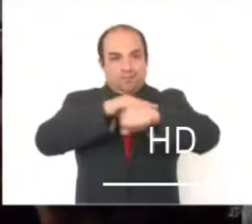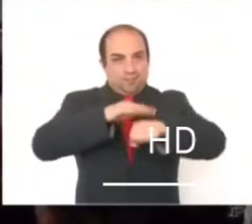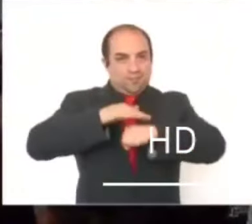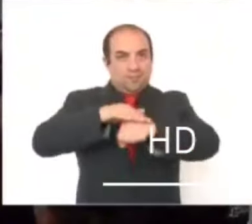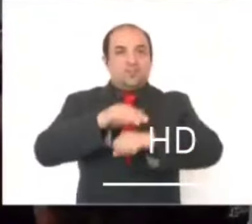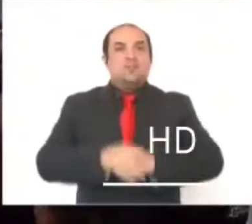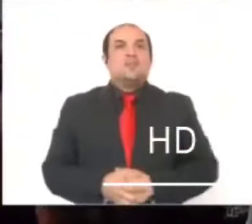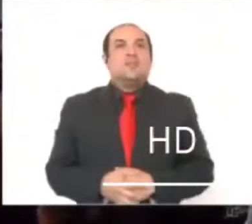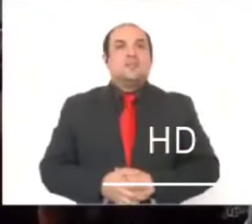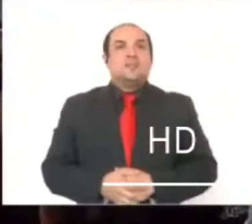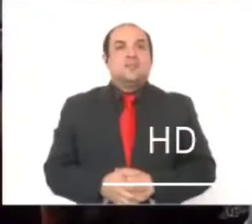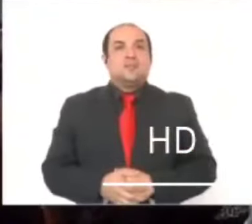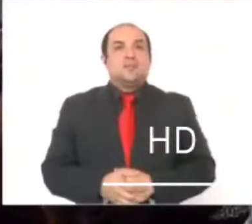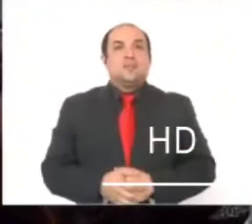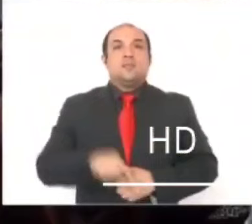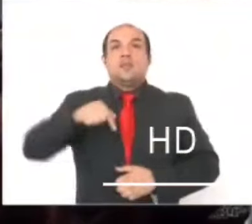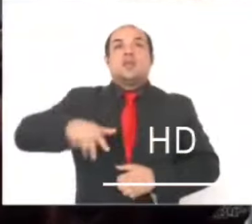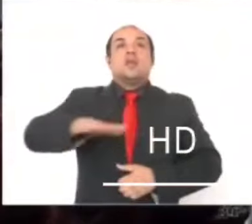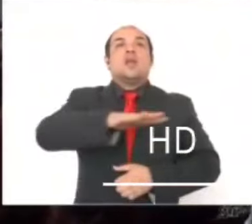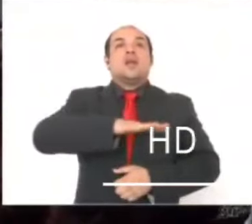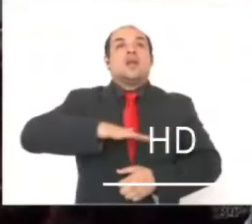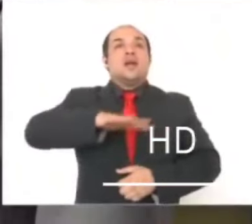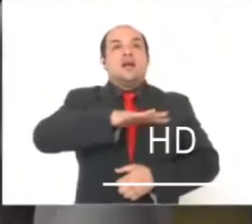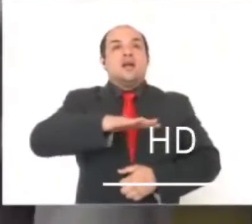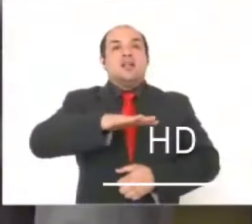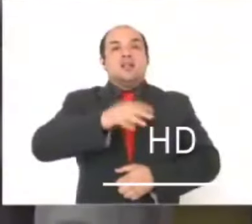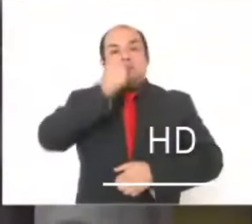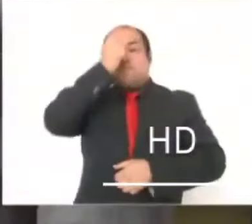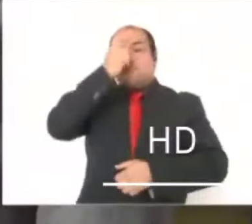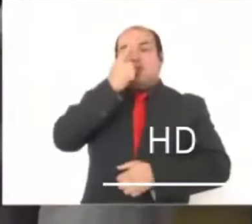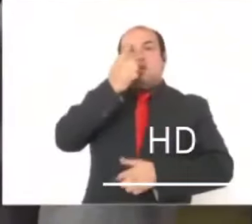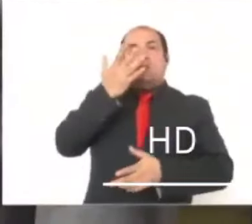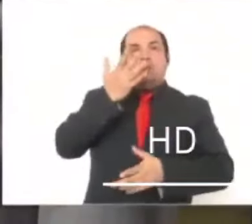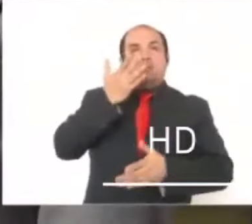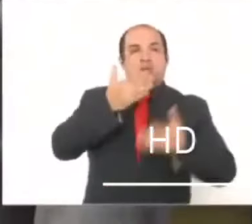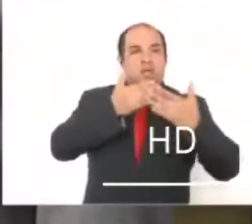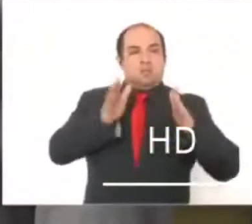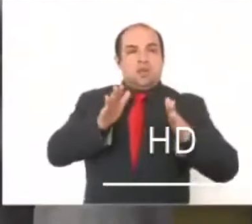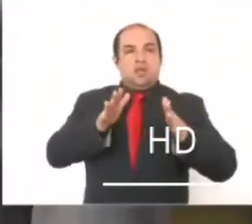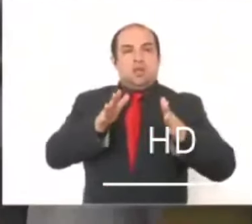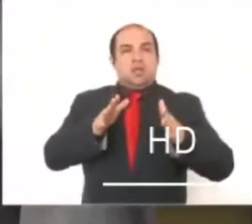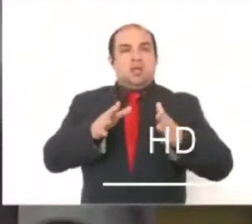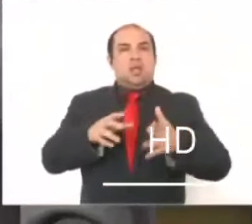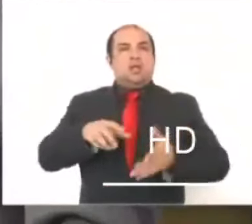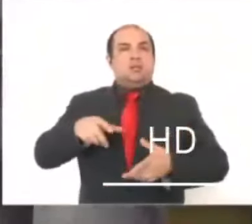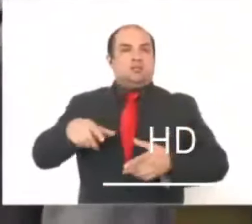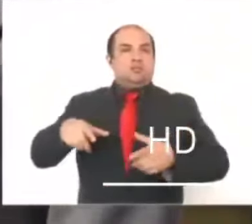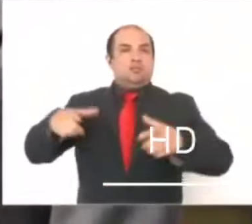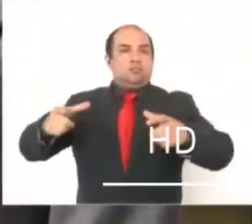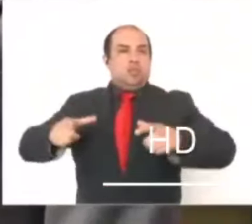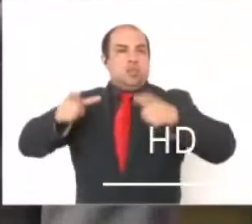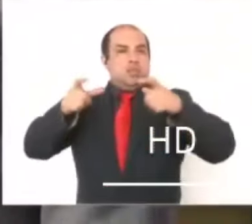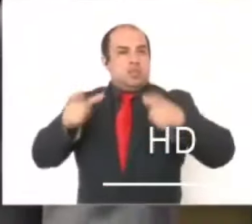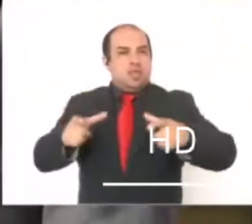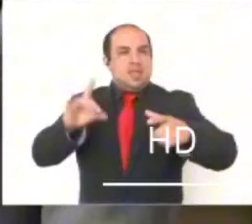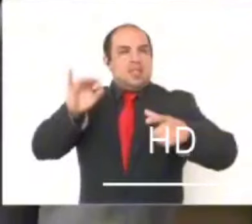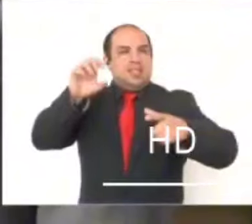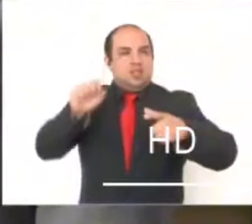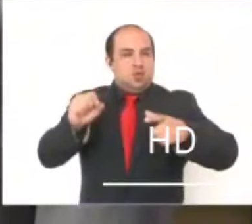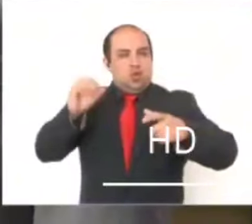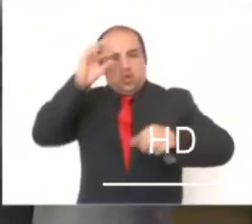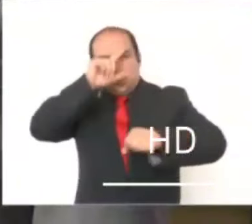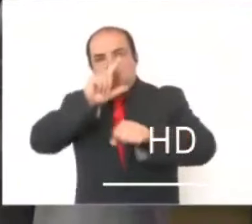Y como sabemos, pues fue un espacio que surgió para el intercambio de discos y de culturas y de